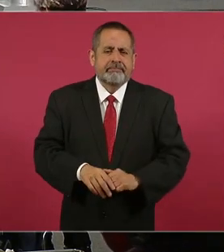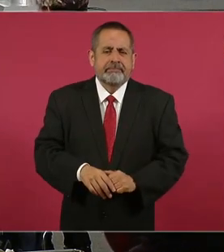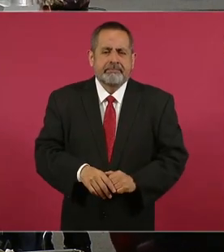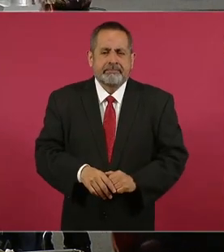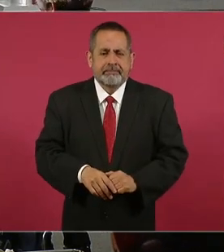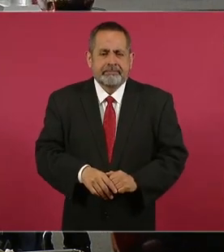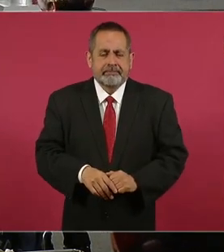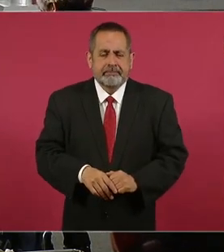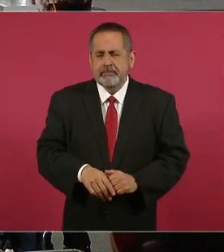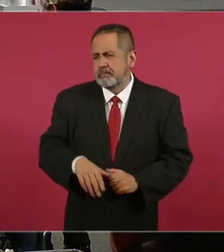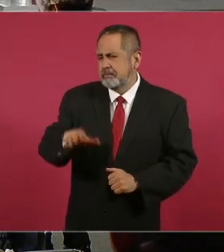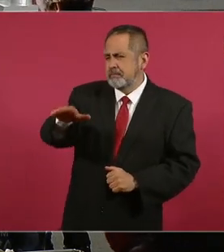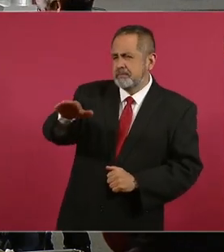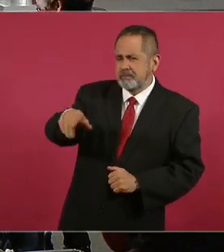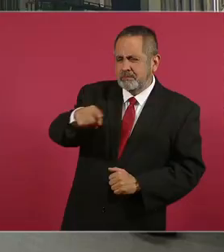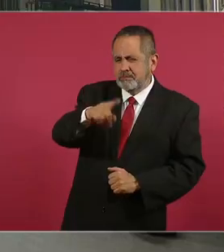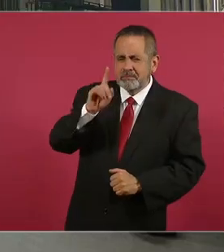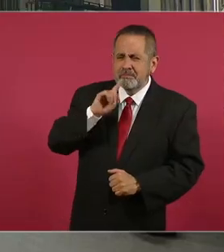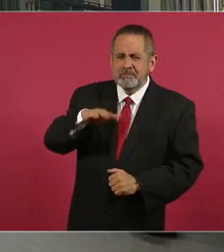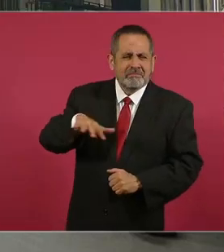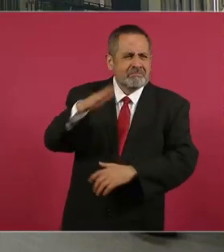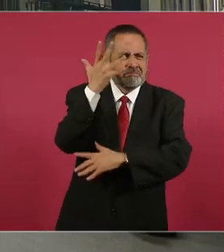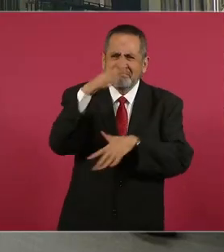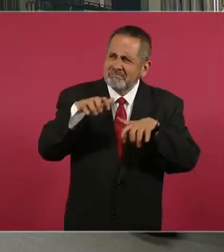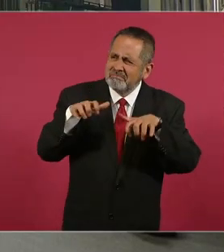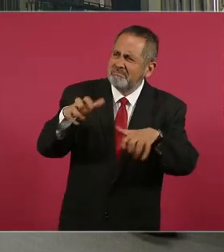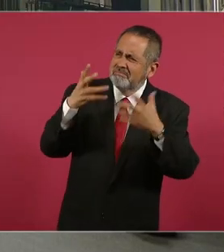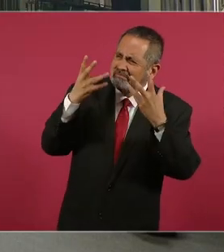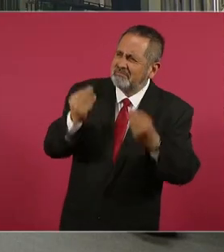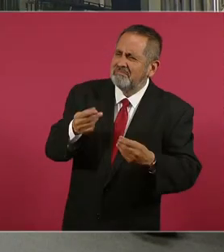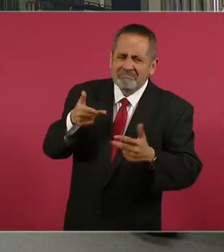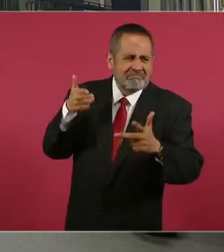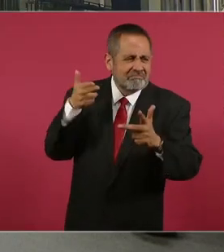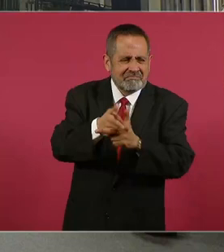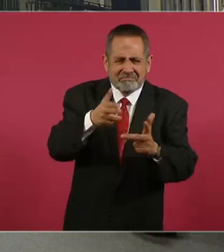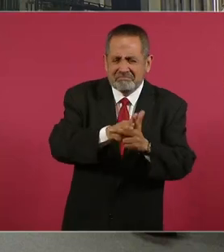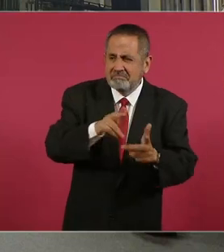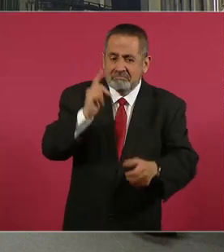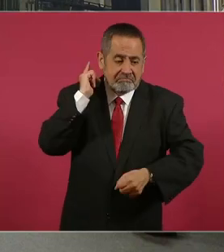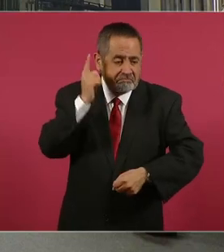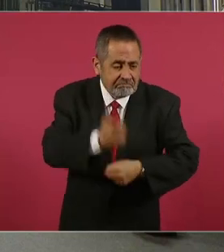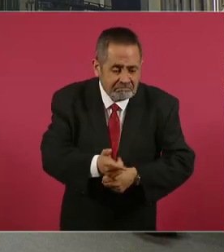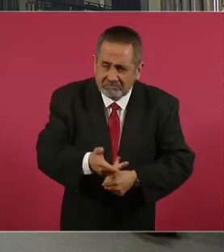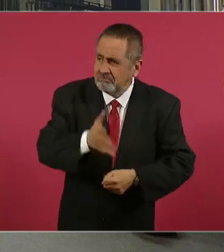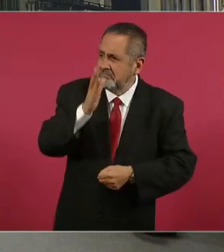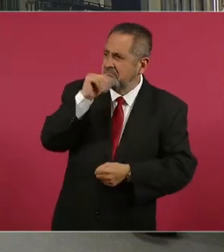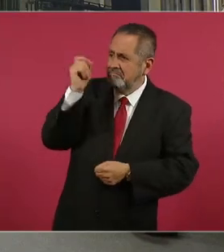Ni porque es la zona de la selva donde es alejado, donde difícilmente se da cuenta de que hubo